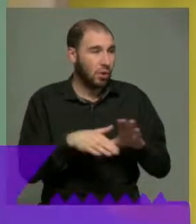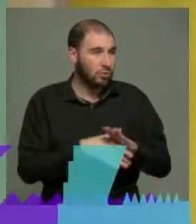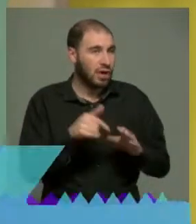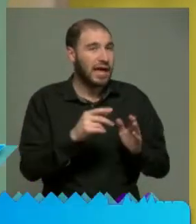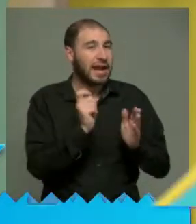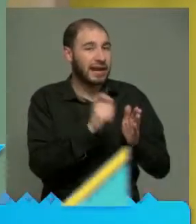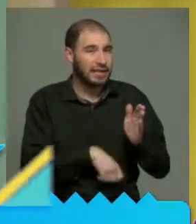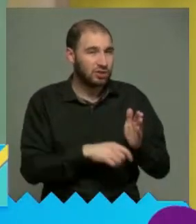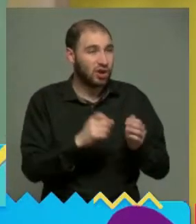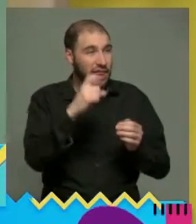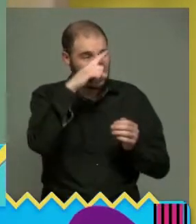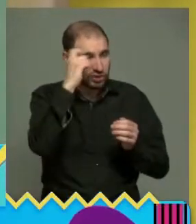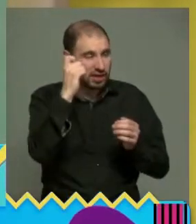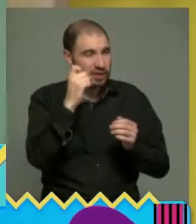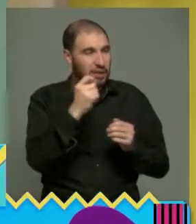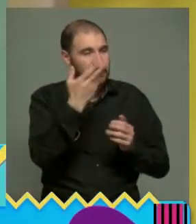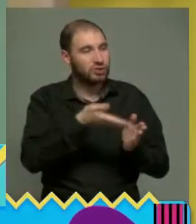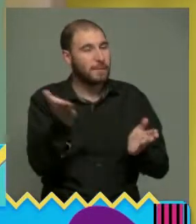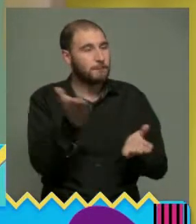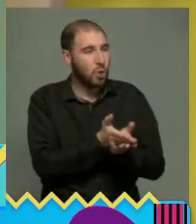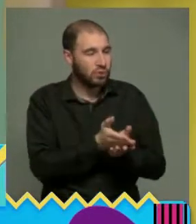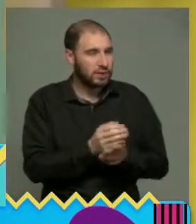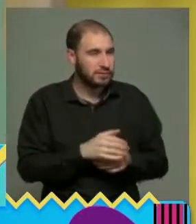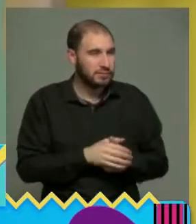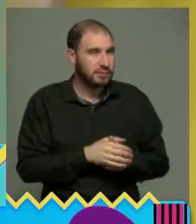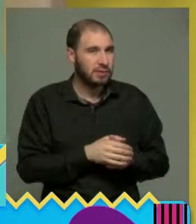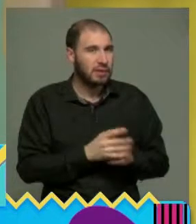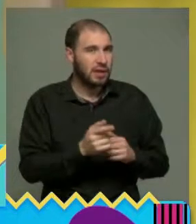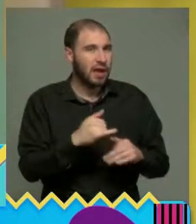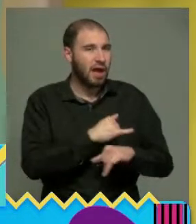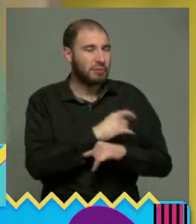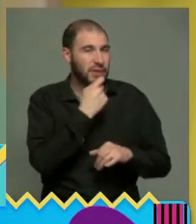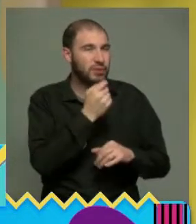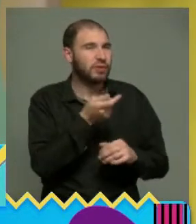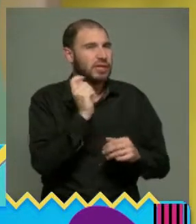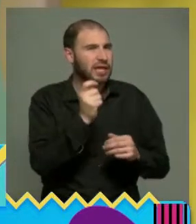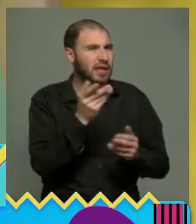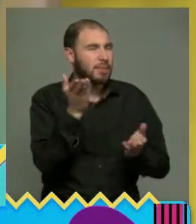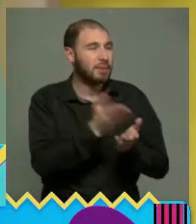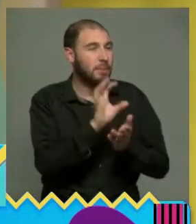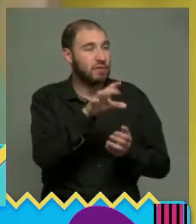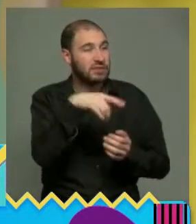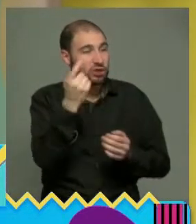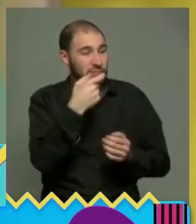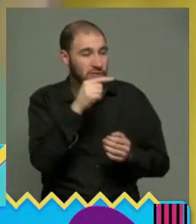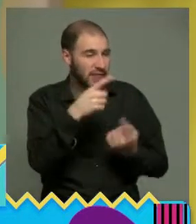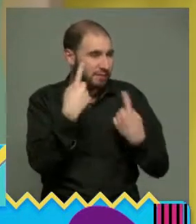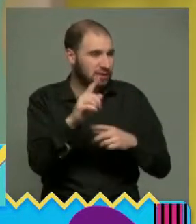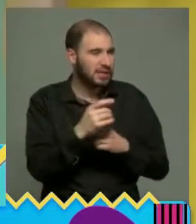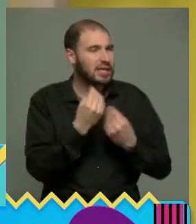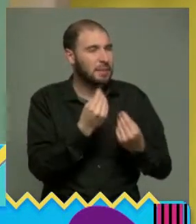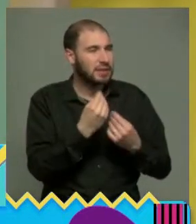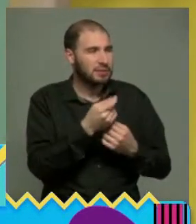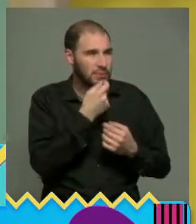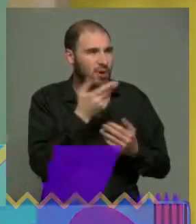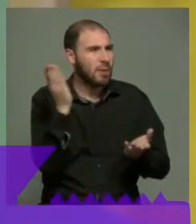un registro nacional de los infractores, de que se pueda llegar a enterar de quién cometió una infracción en otra provincia que no sea Mendoza. ¿Qué pasa con la